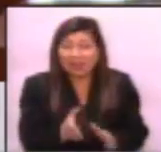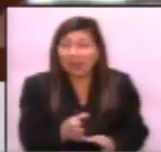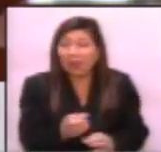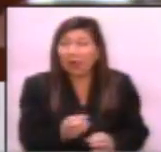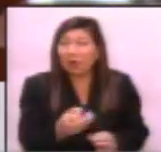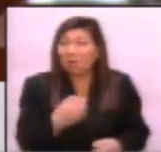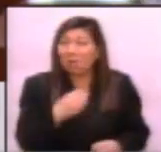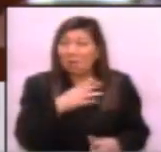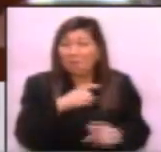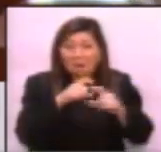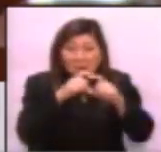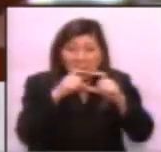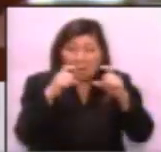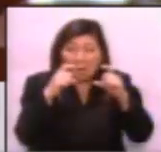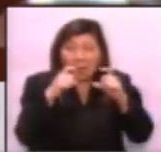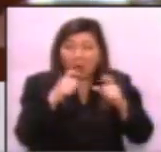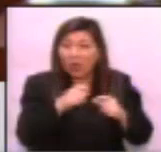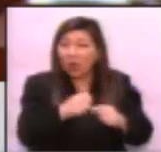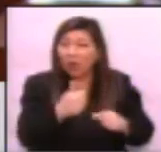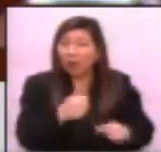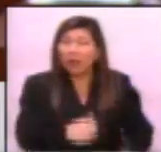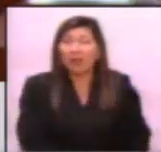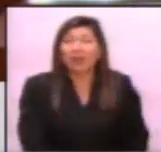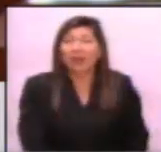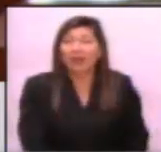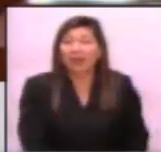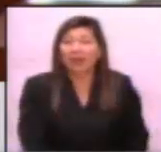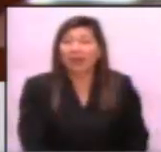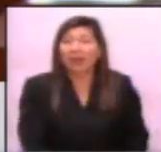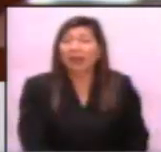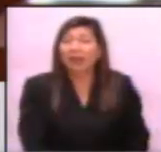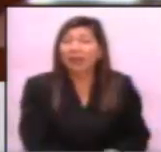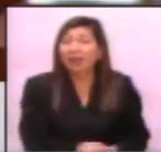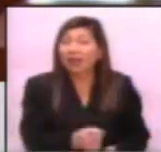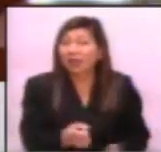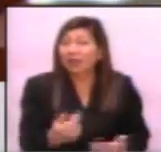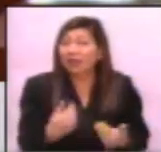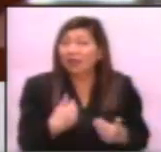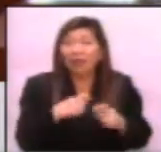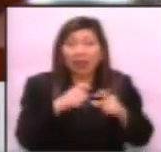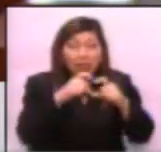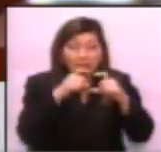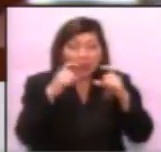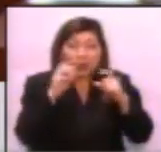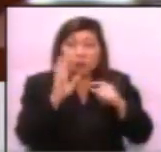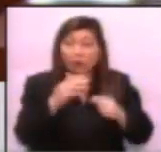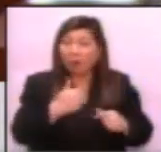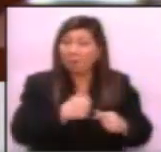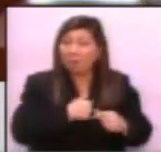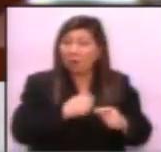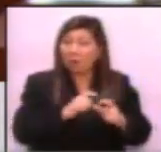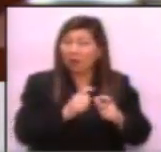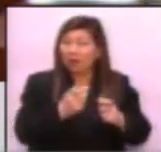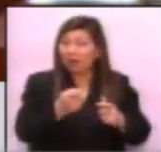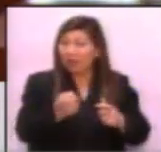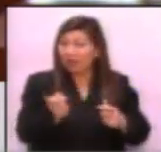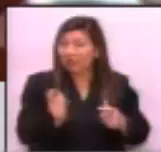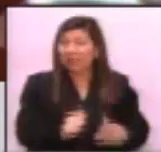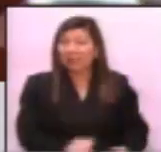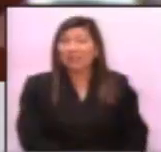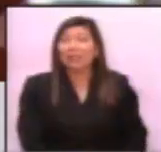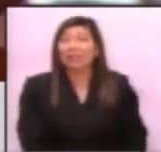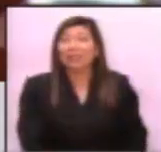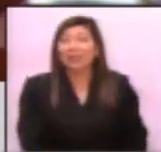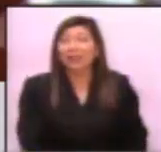contra la ley Mordaza y otras resoluciones. La ley Mordaza, que tiene ahora amarrados a sus propios parlamentarios ahí en sus